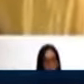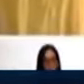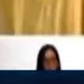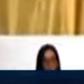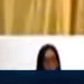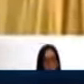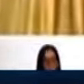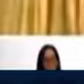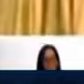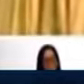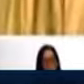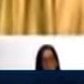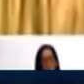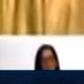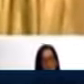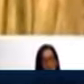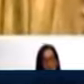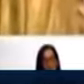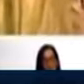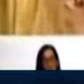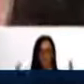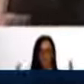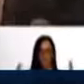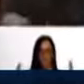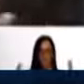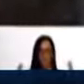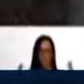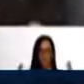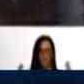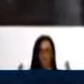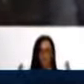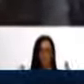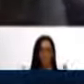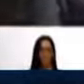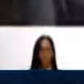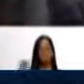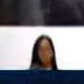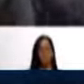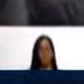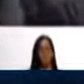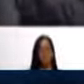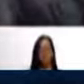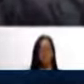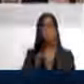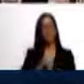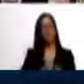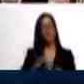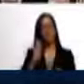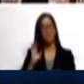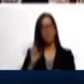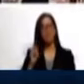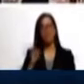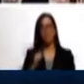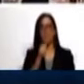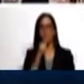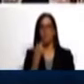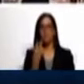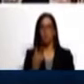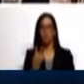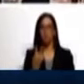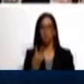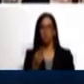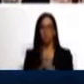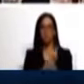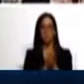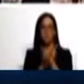de amnistía y yo como representante especial Yo yo hablé de eso en